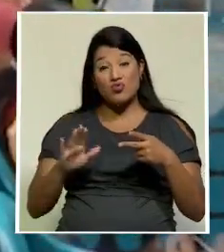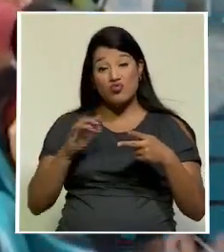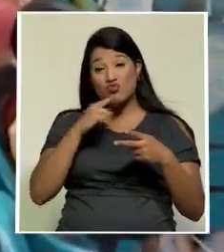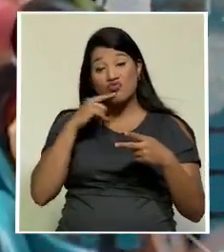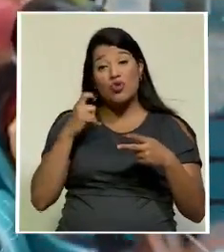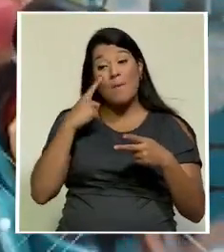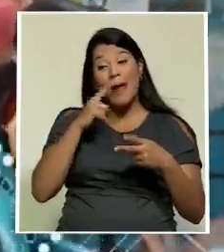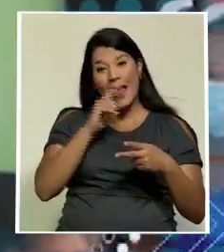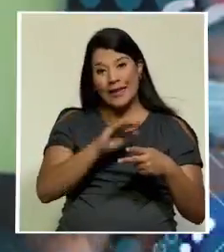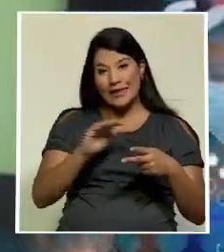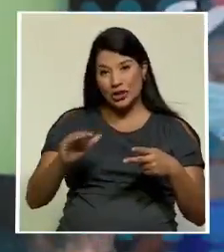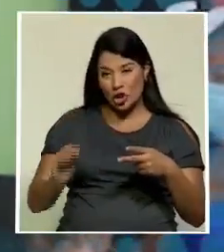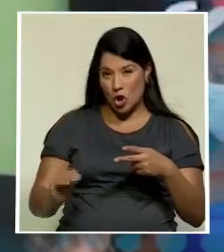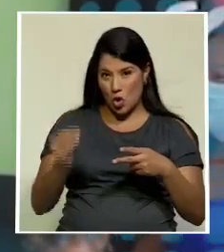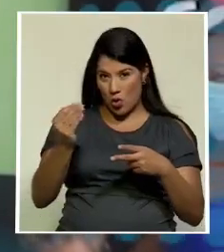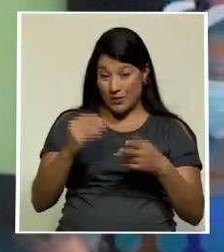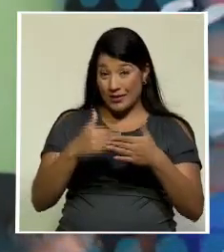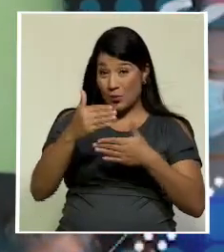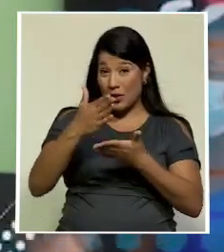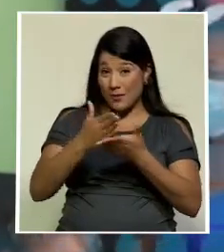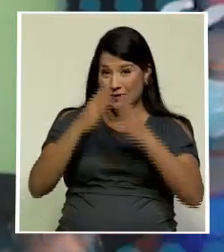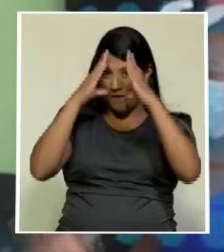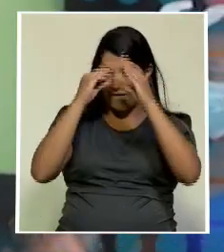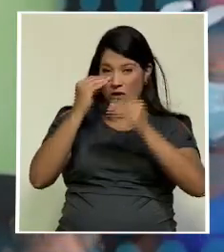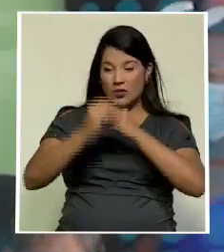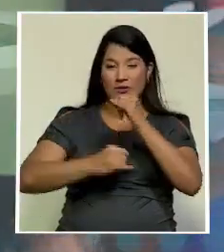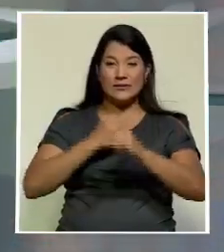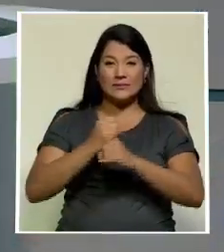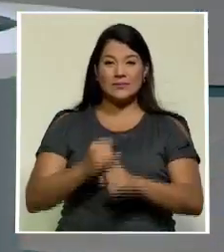de la pausa, toda la información internacional.